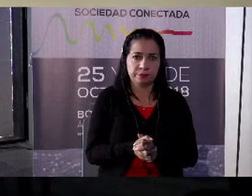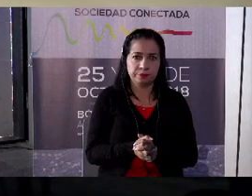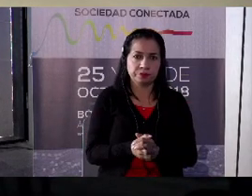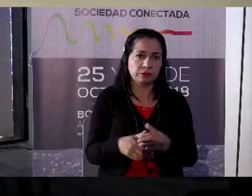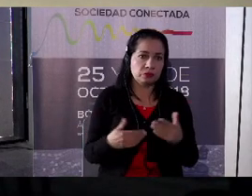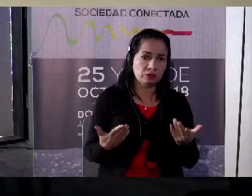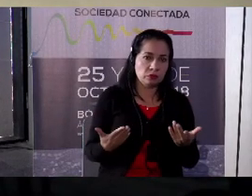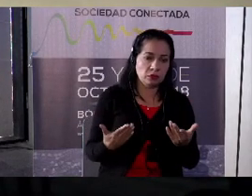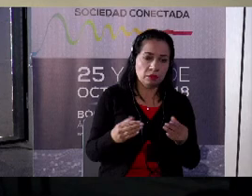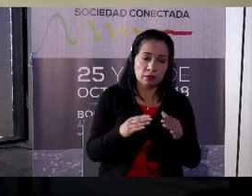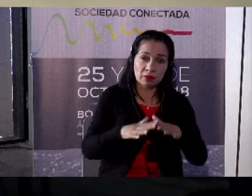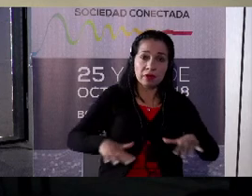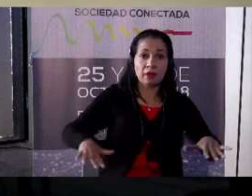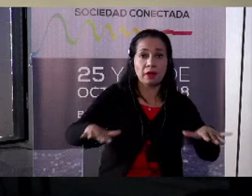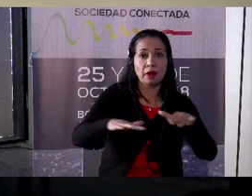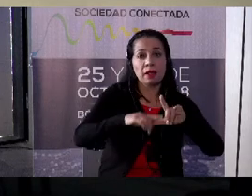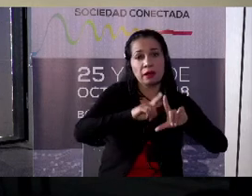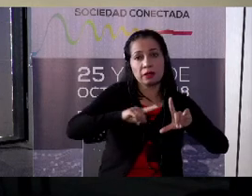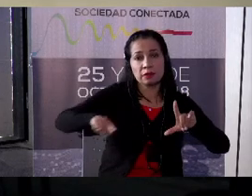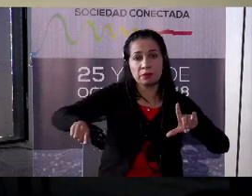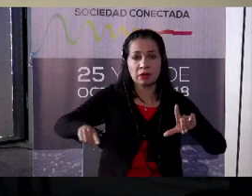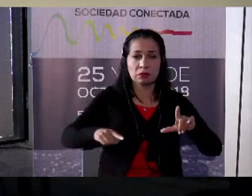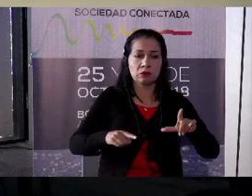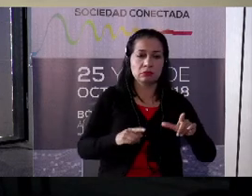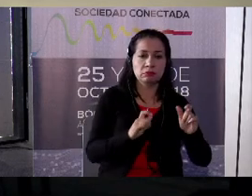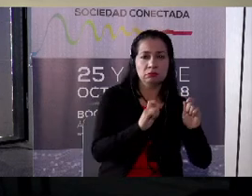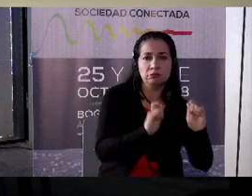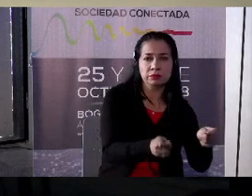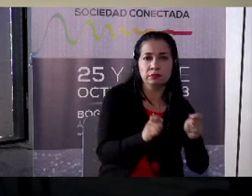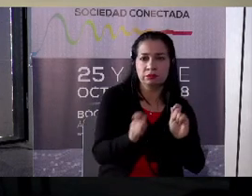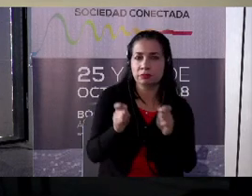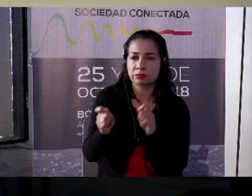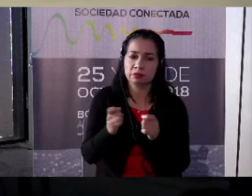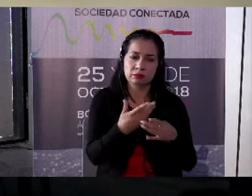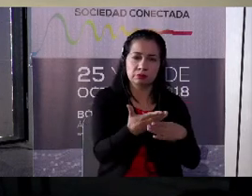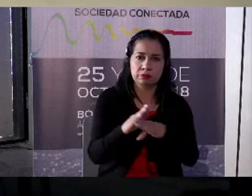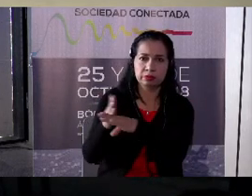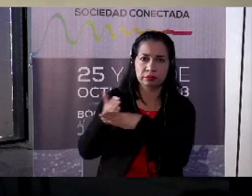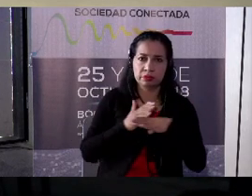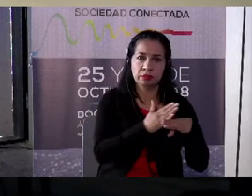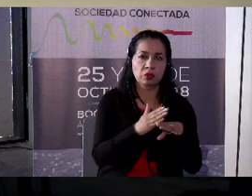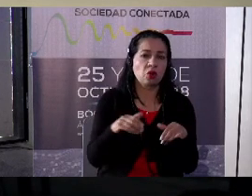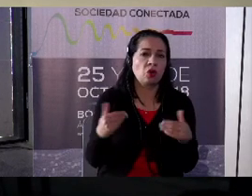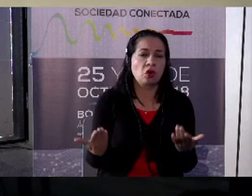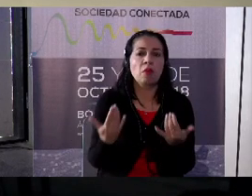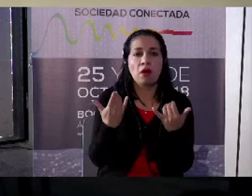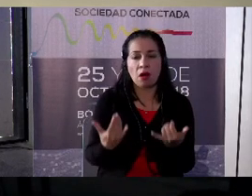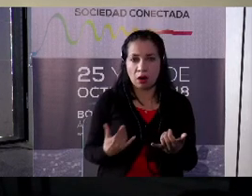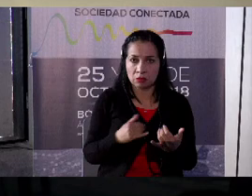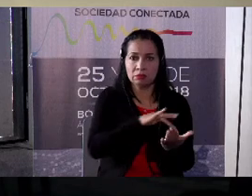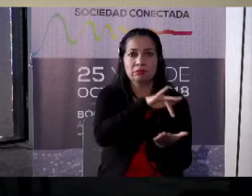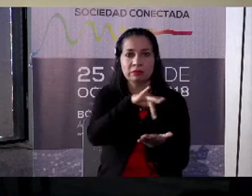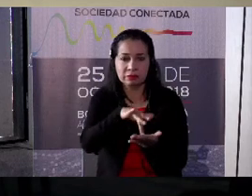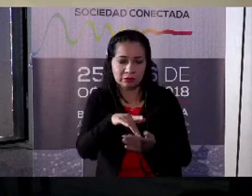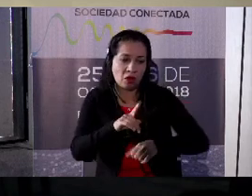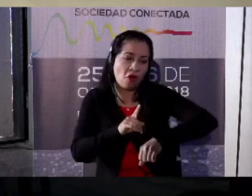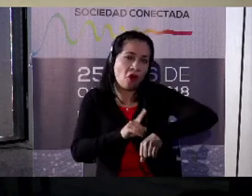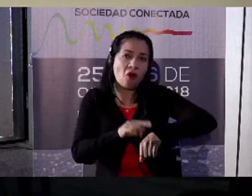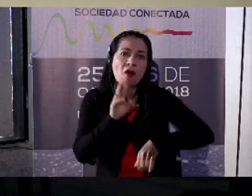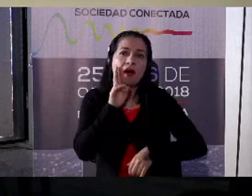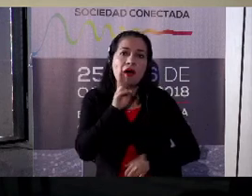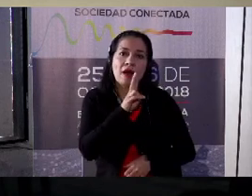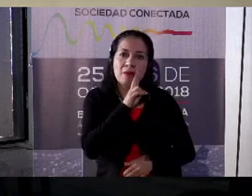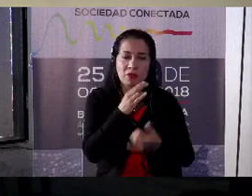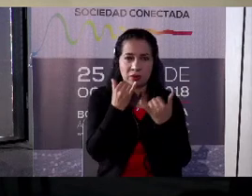cómo asignar el espectro hablar un poco acerca de estos temas yo sé que estoy entre ustedes y almuerzo voy a intentar